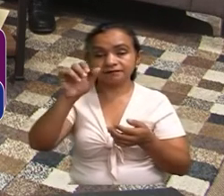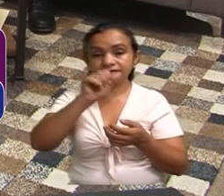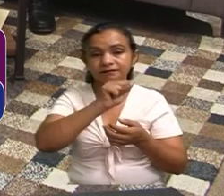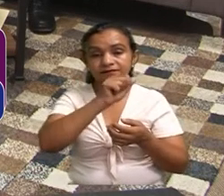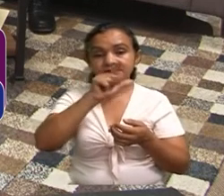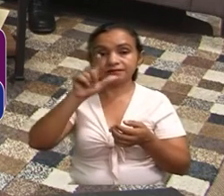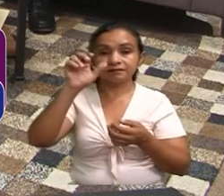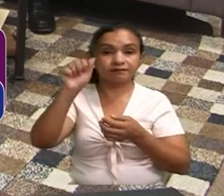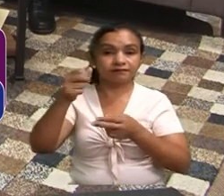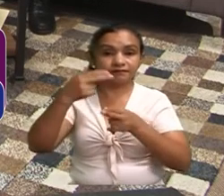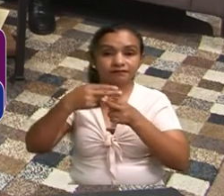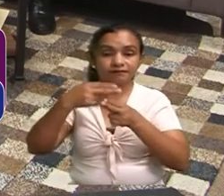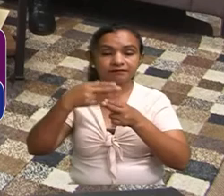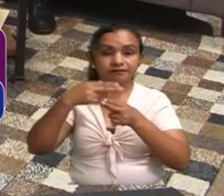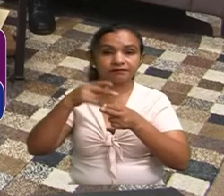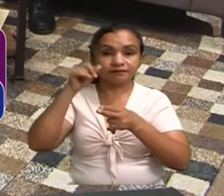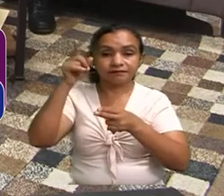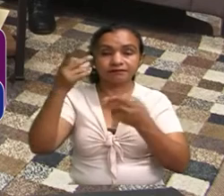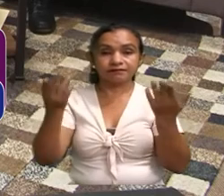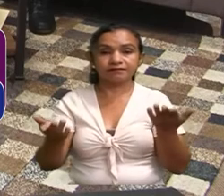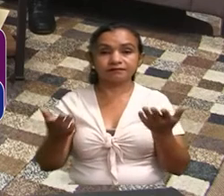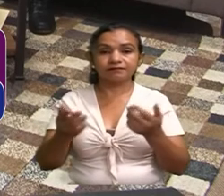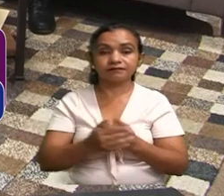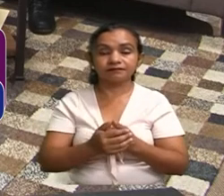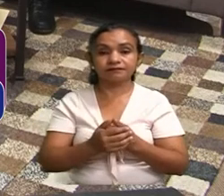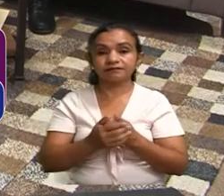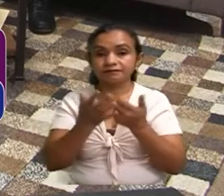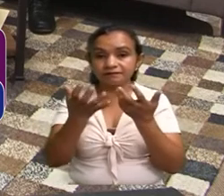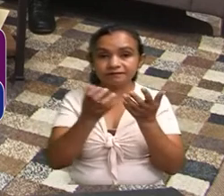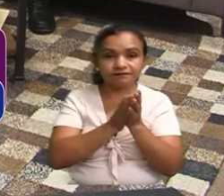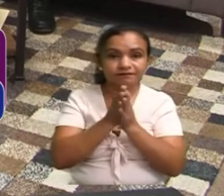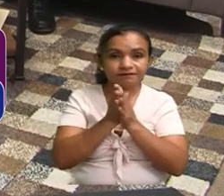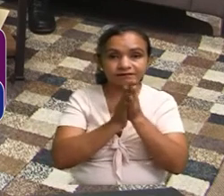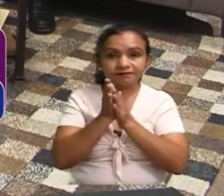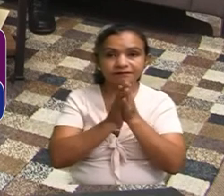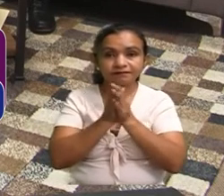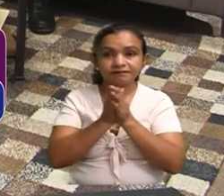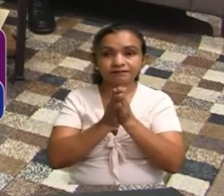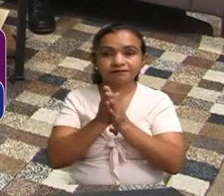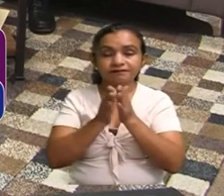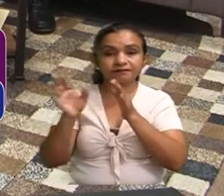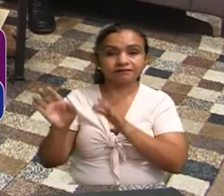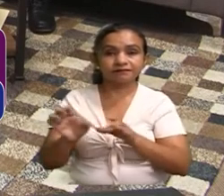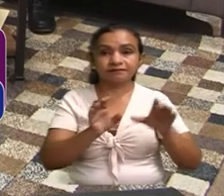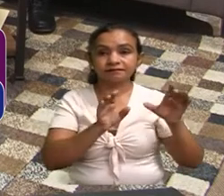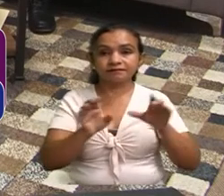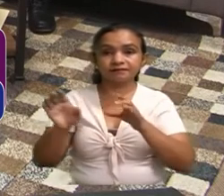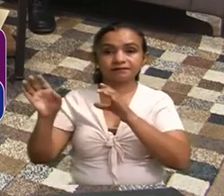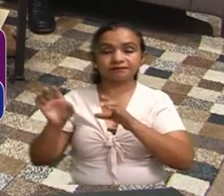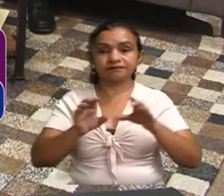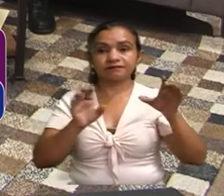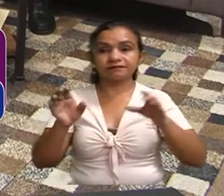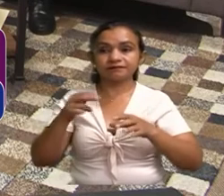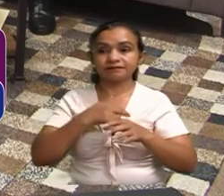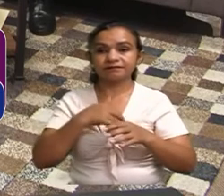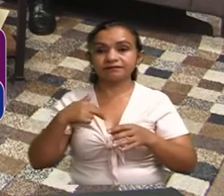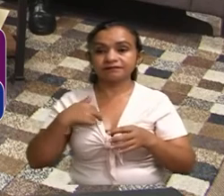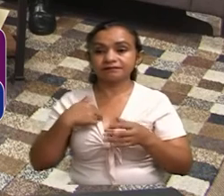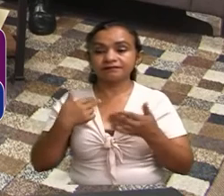que la contraparte. Entonces okay. Ellos están muy interesados, vamos a tener ese evento. Entonces eso también